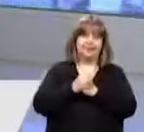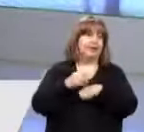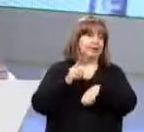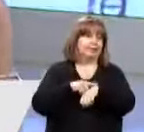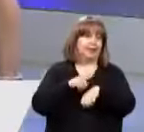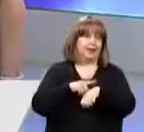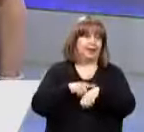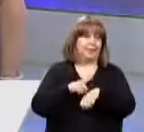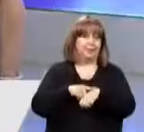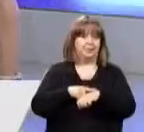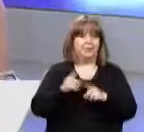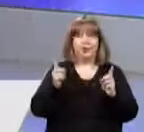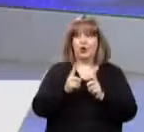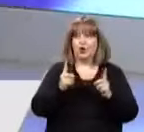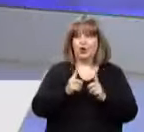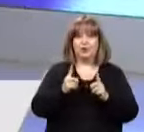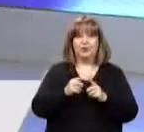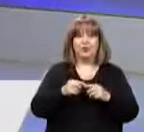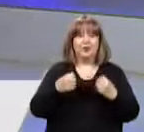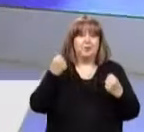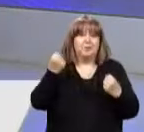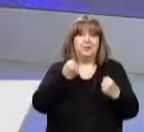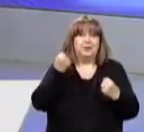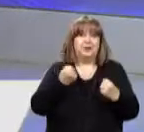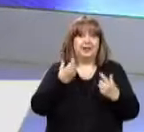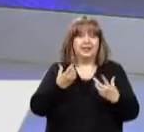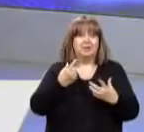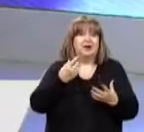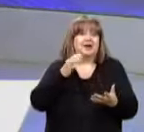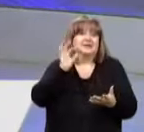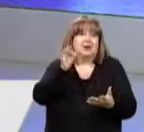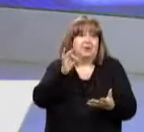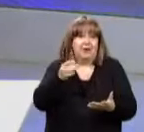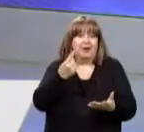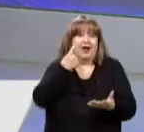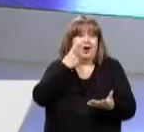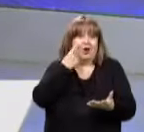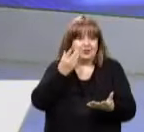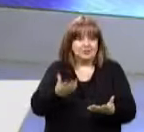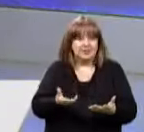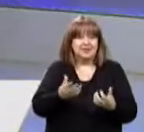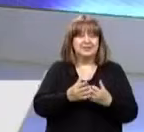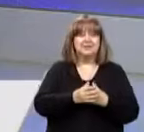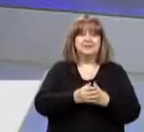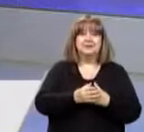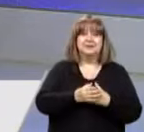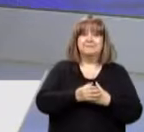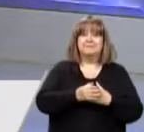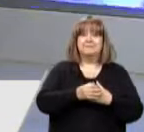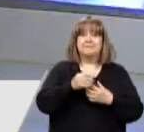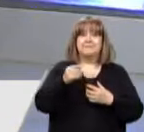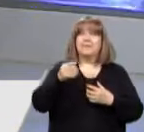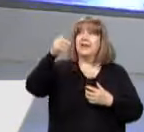vas a tener que volver pero no queríamos ir algún dato importante para hablar de esto que estábamos viendo recién en las placas Bueno